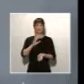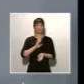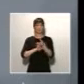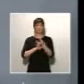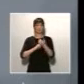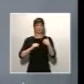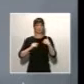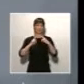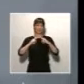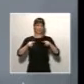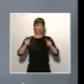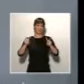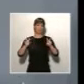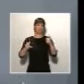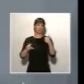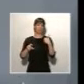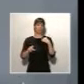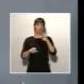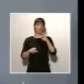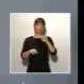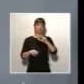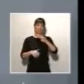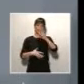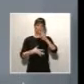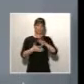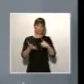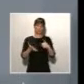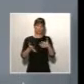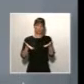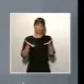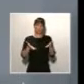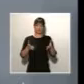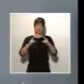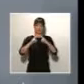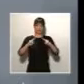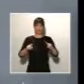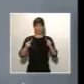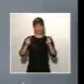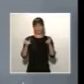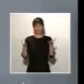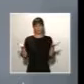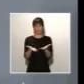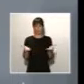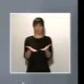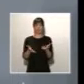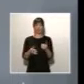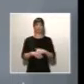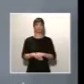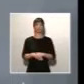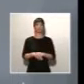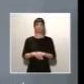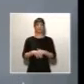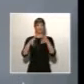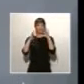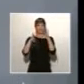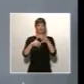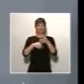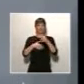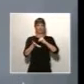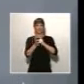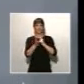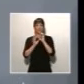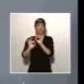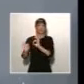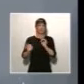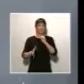y continuamos con el asesoramiento logístico y de montaje de